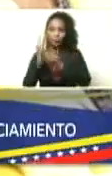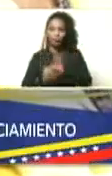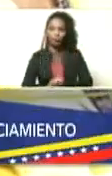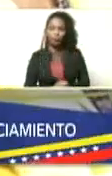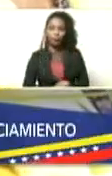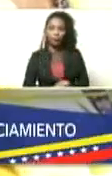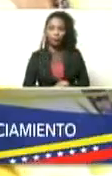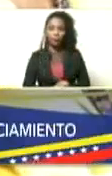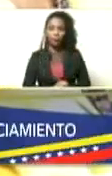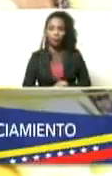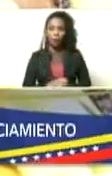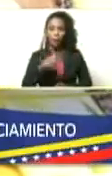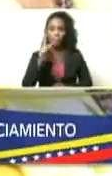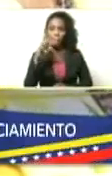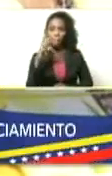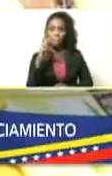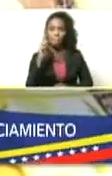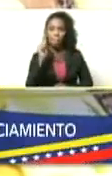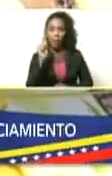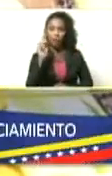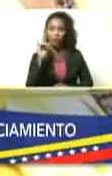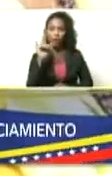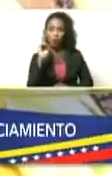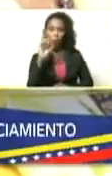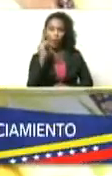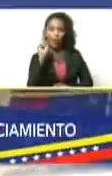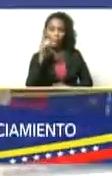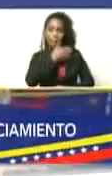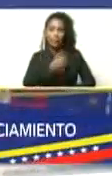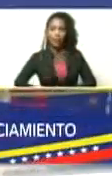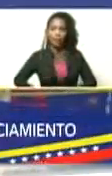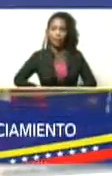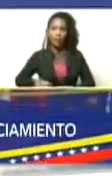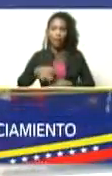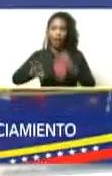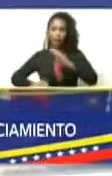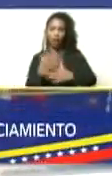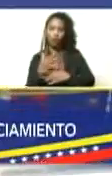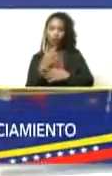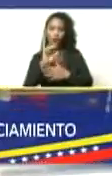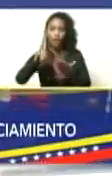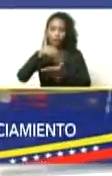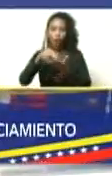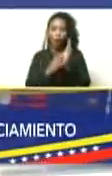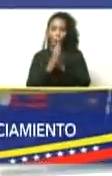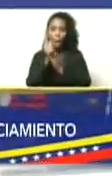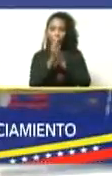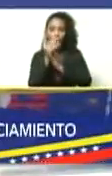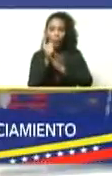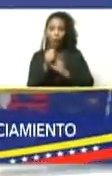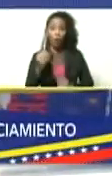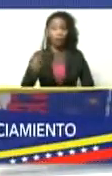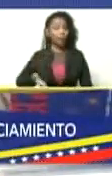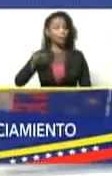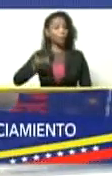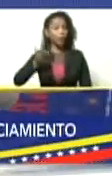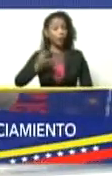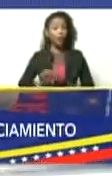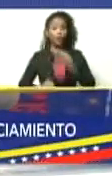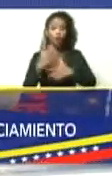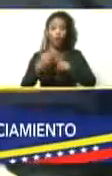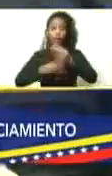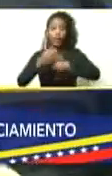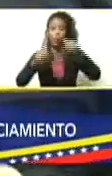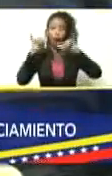Marjorie Bargiela, presidenta del Fondo Nacional para los Emprendimientos, muy importante fondo que creamos